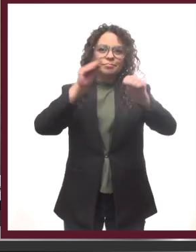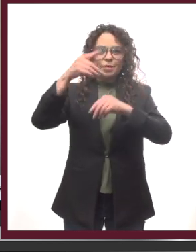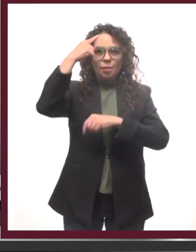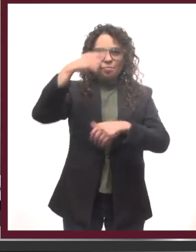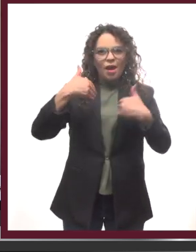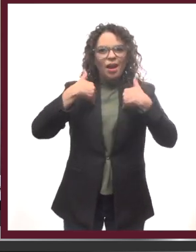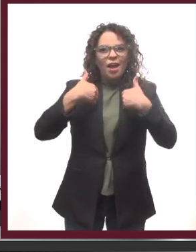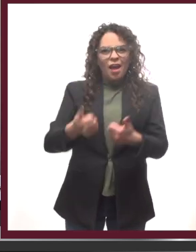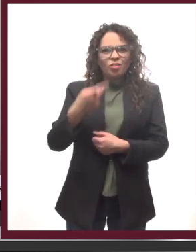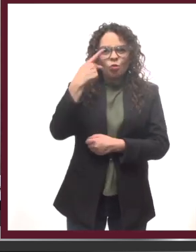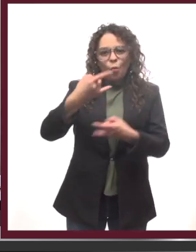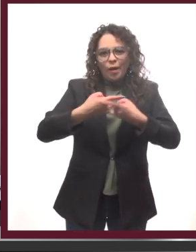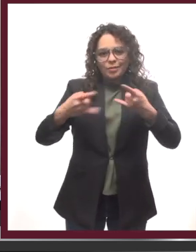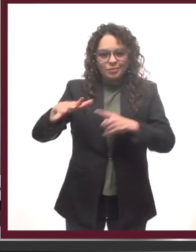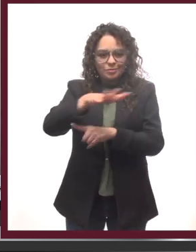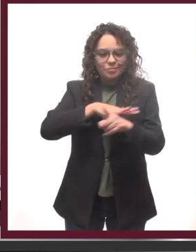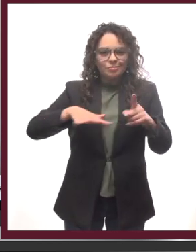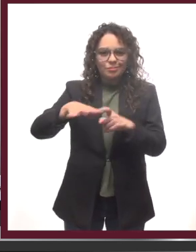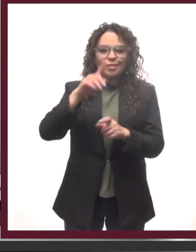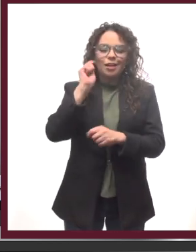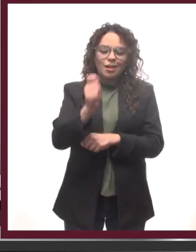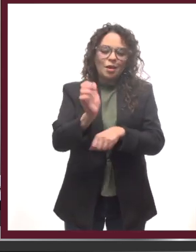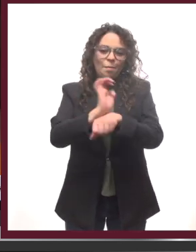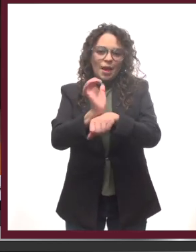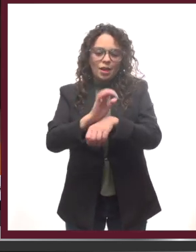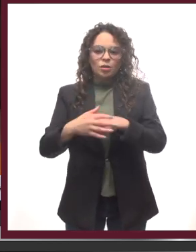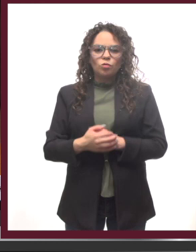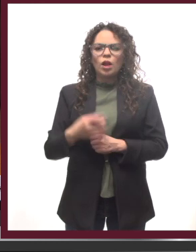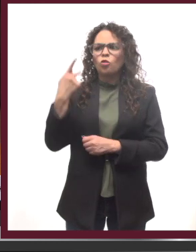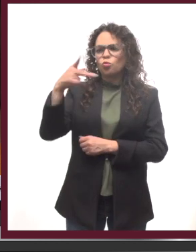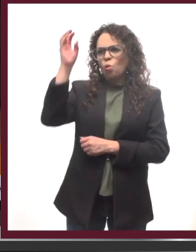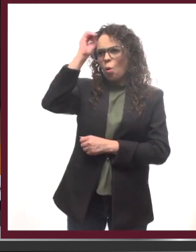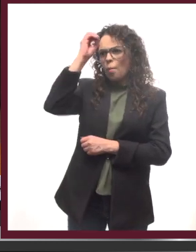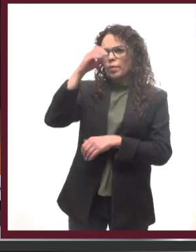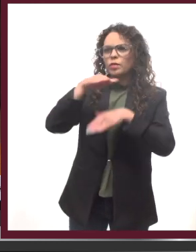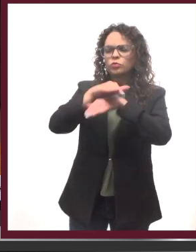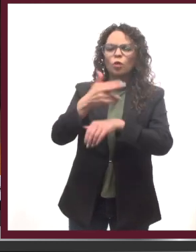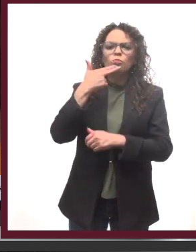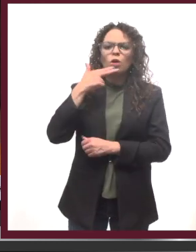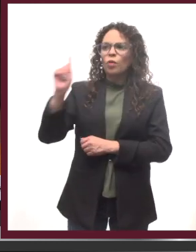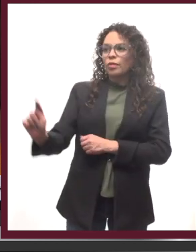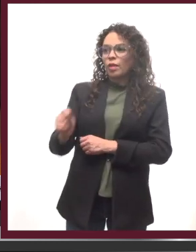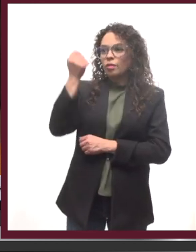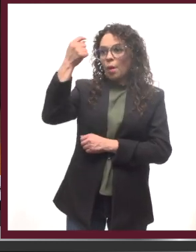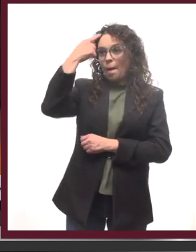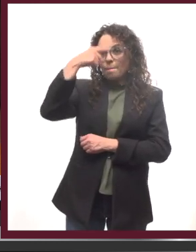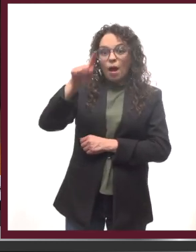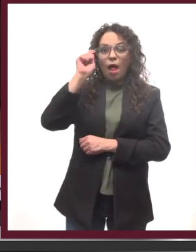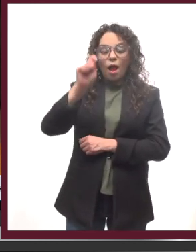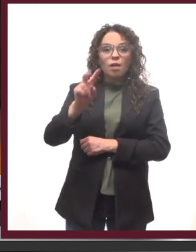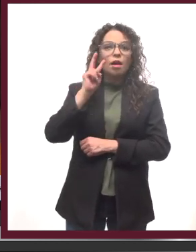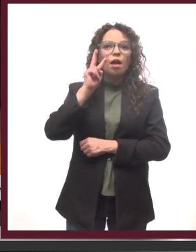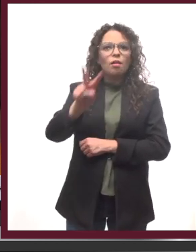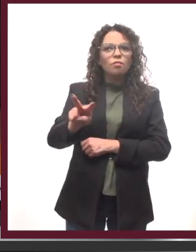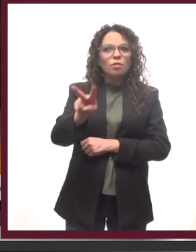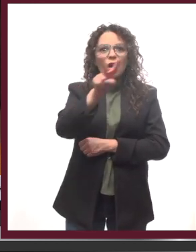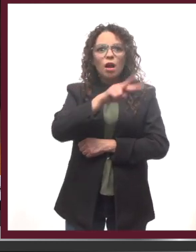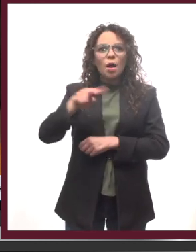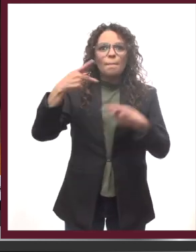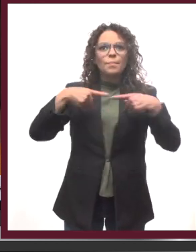construcción dramática de la película. ¿Qué opinas de la accesibilidad y facilidad de uso de la tecnología para la creación